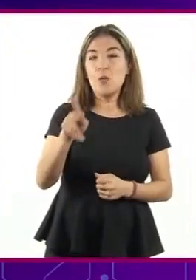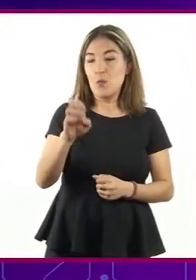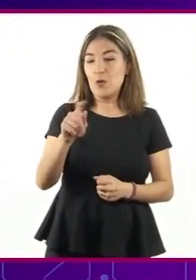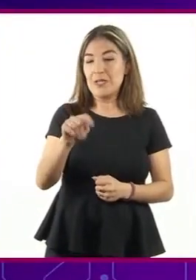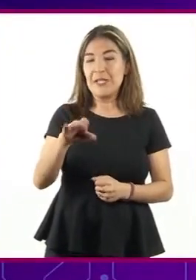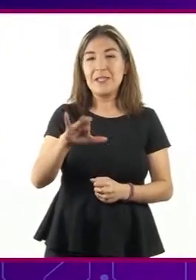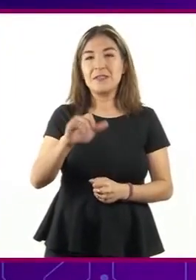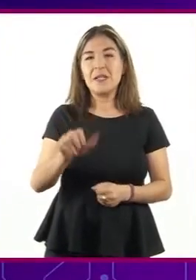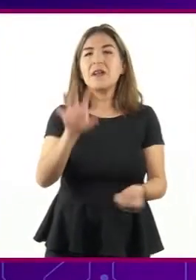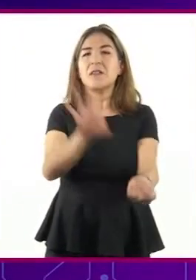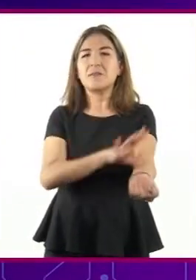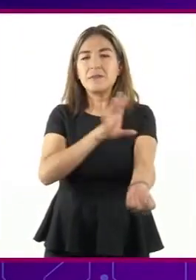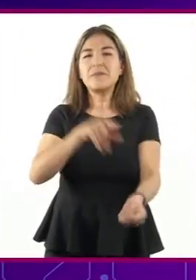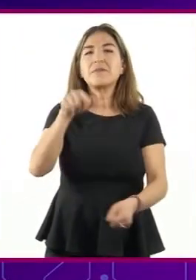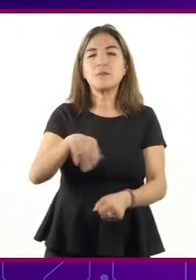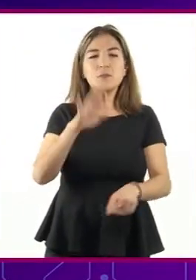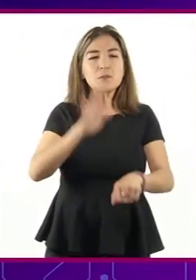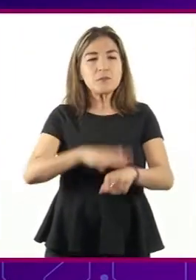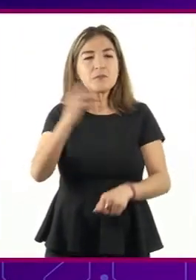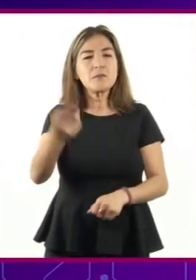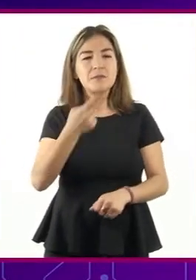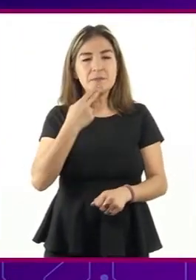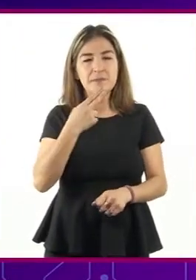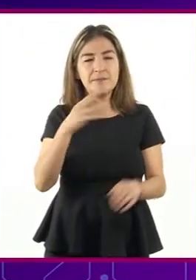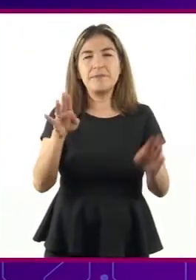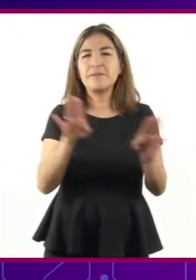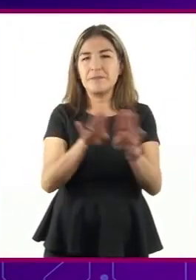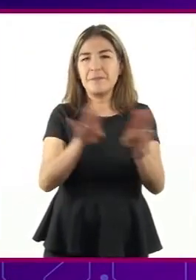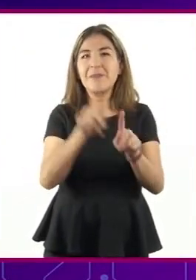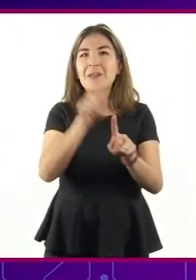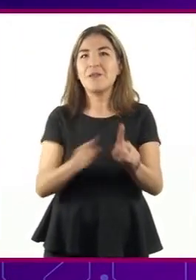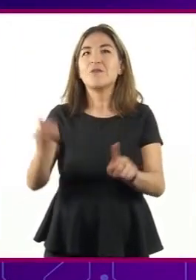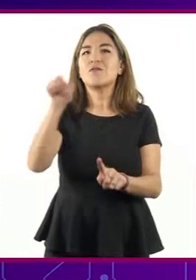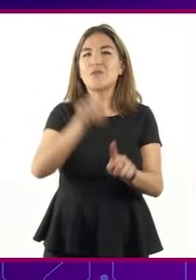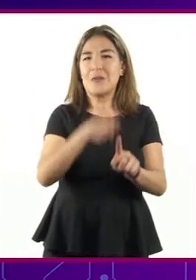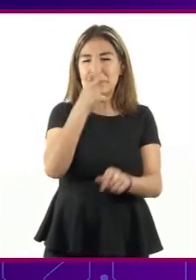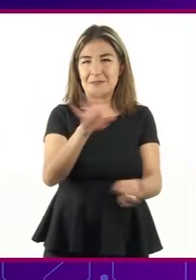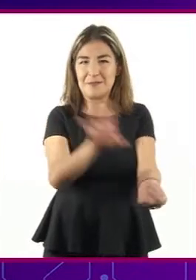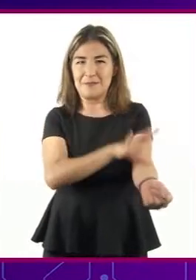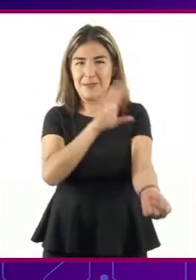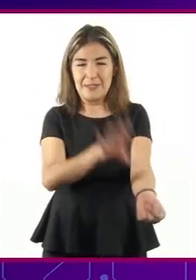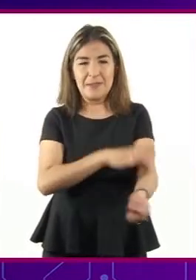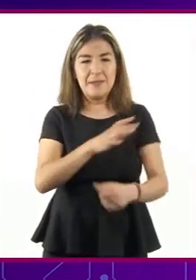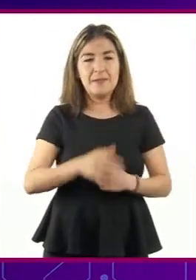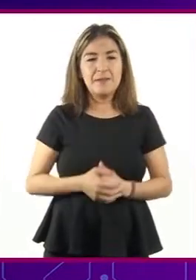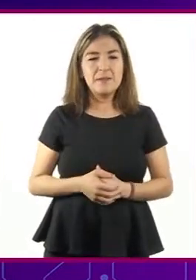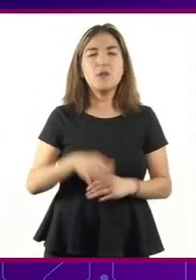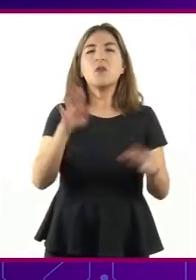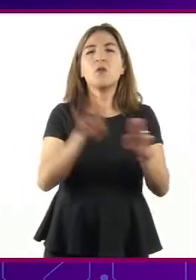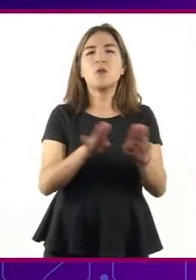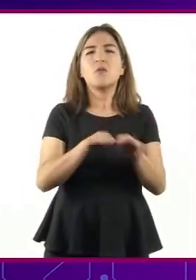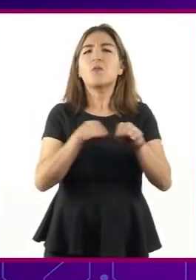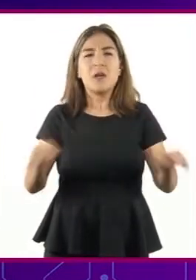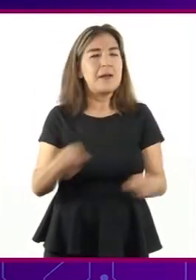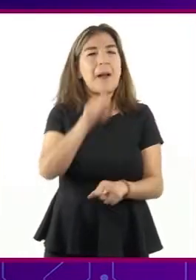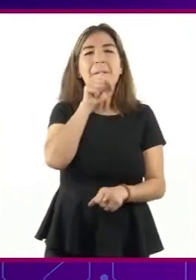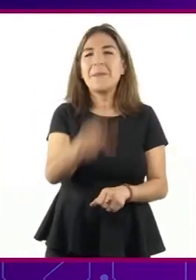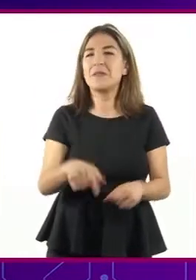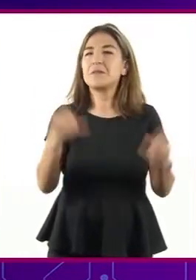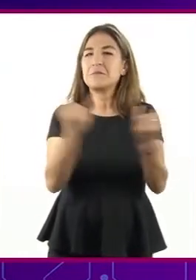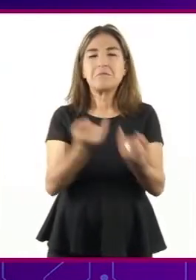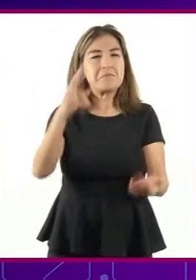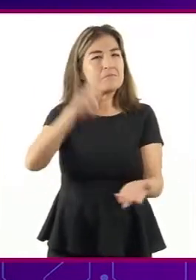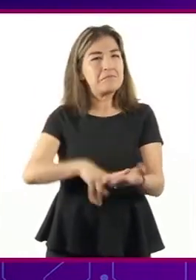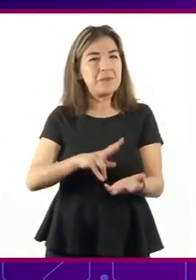eléctrica es el ritmo al que se usa o genera la energía. Esta se puede medir en cualquier momento y siempre tendrá el mismo